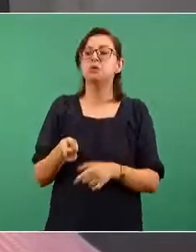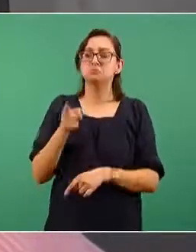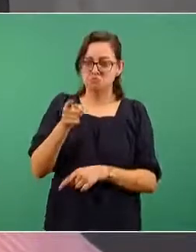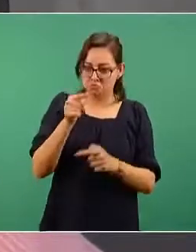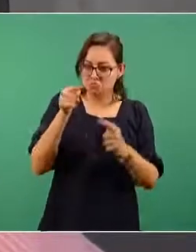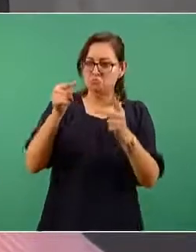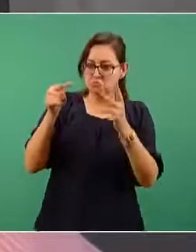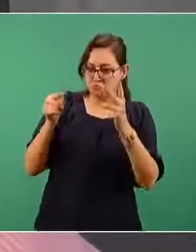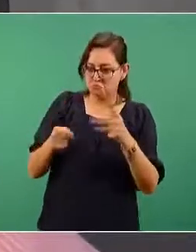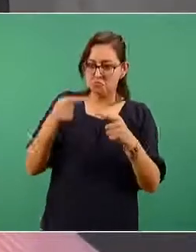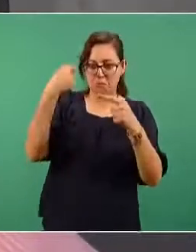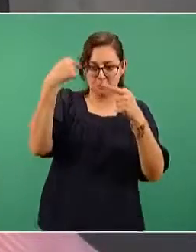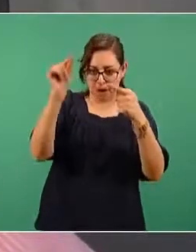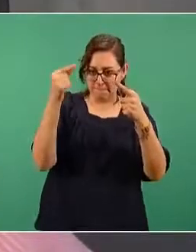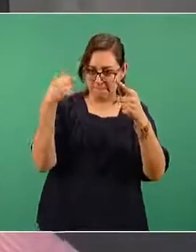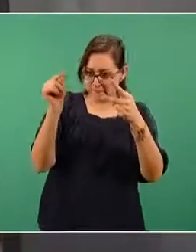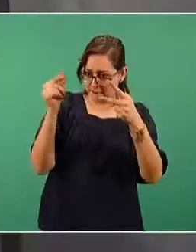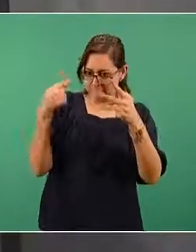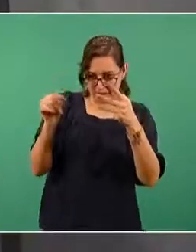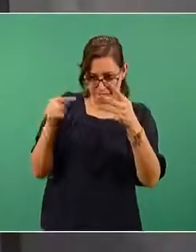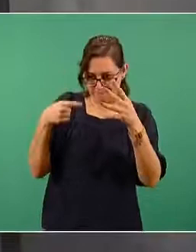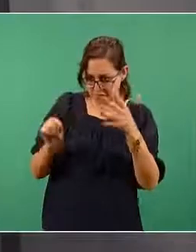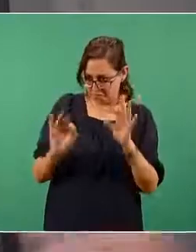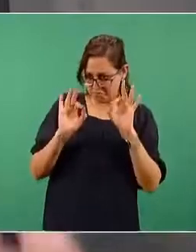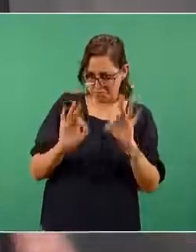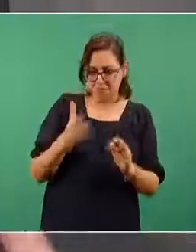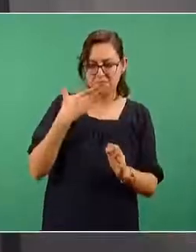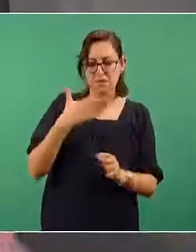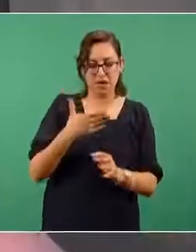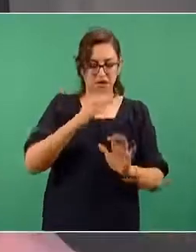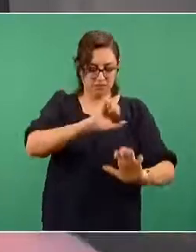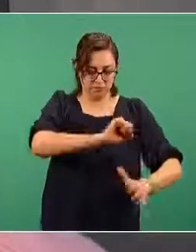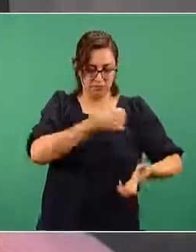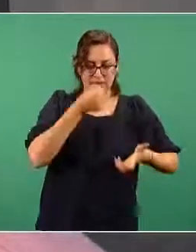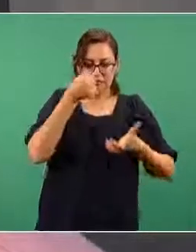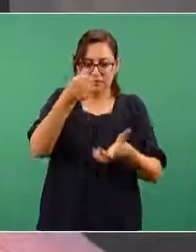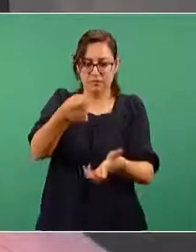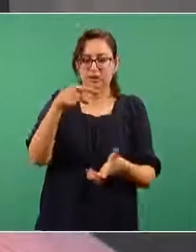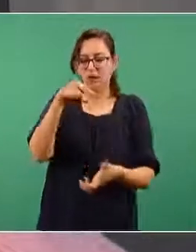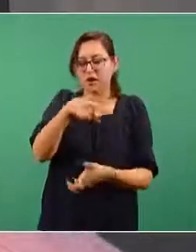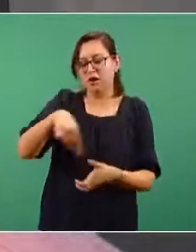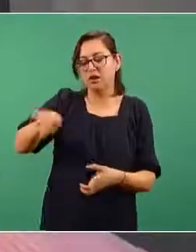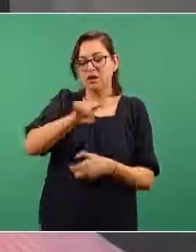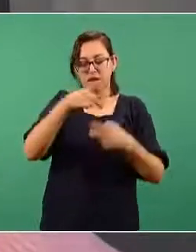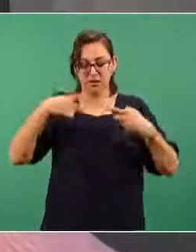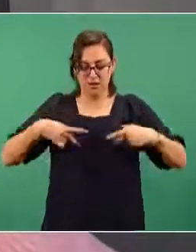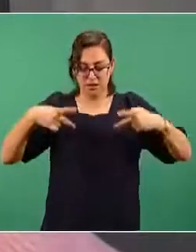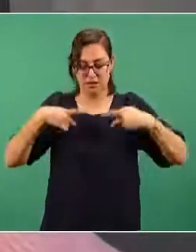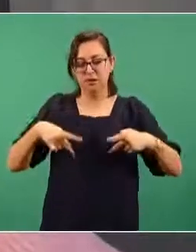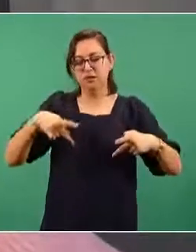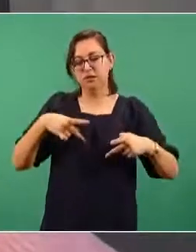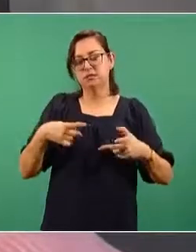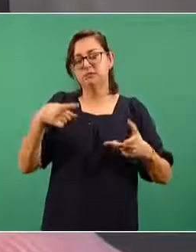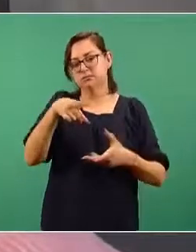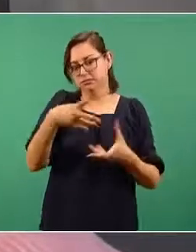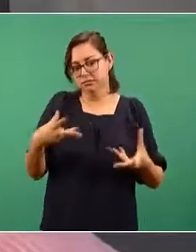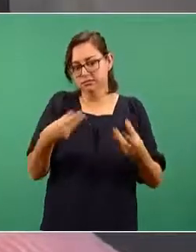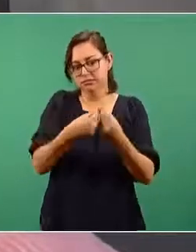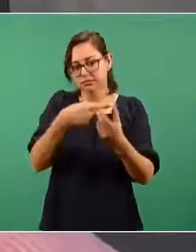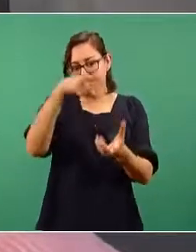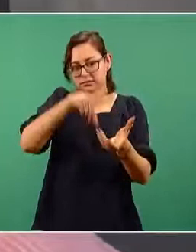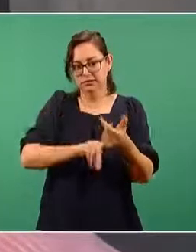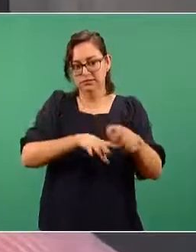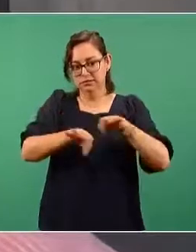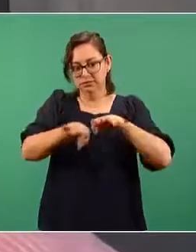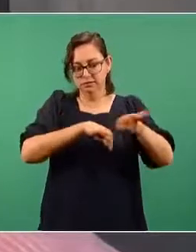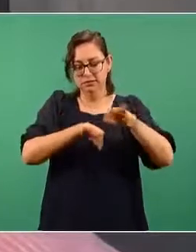distintos comités de dictaminación, que están formados por pares, por personas miembros del Sistema Nacional de Investigadores, que han considerado